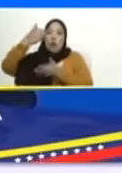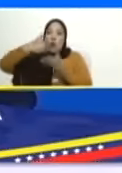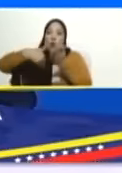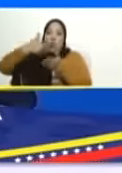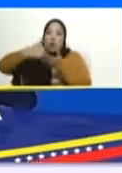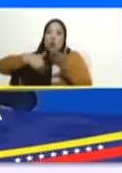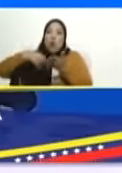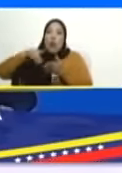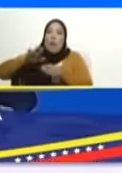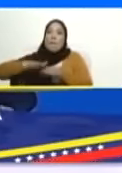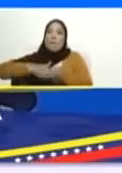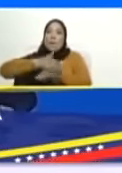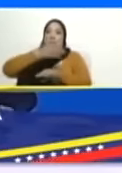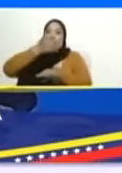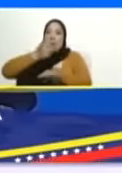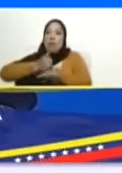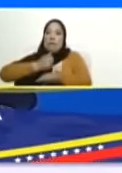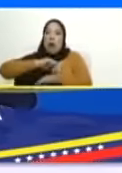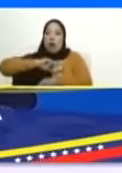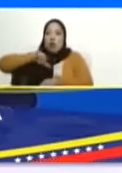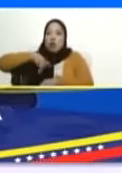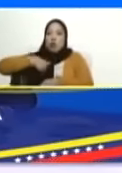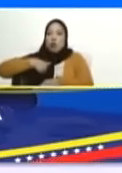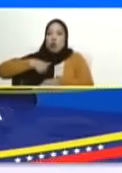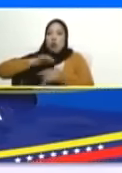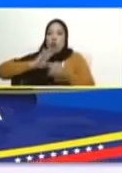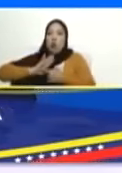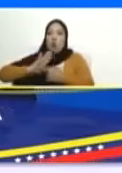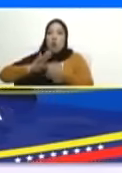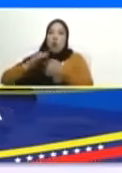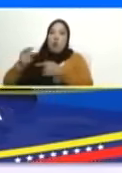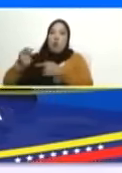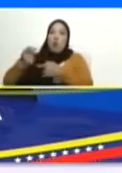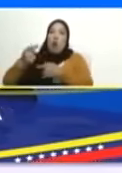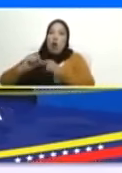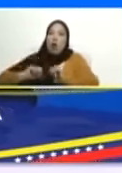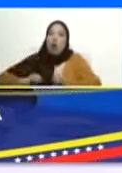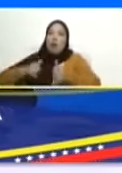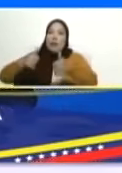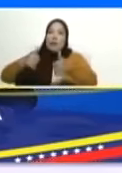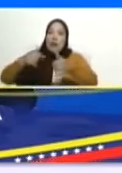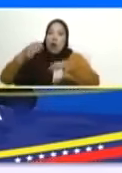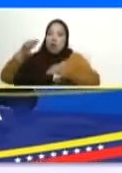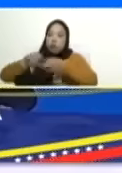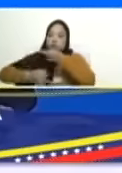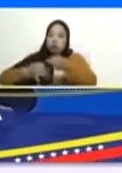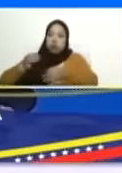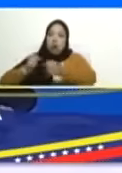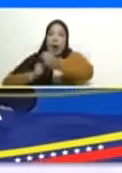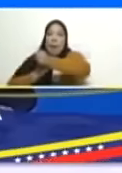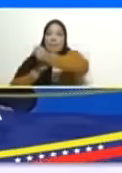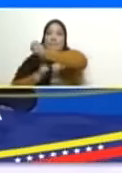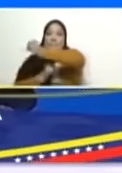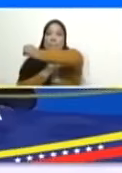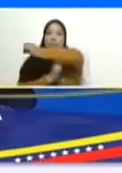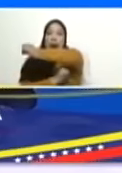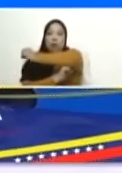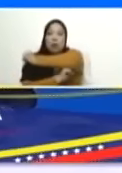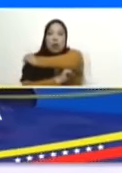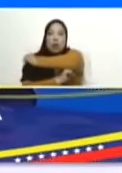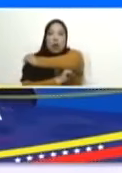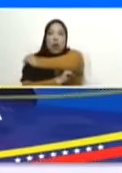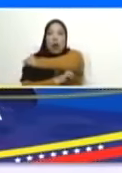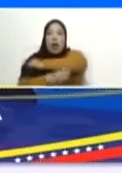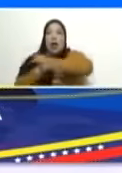el documento que teníamos nosotros que atacar por cuanto él era la base y fundamento de lo que